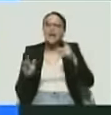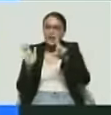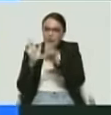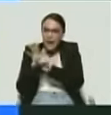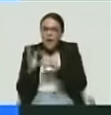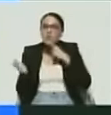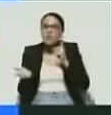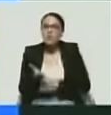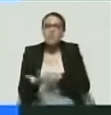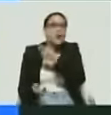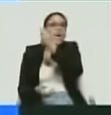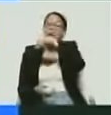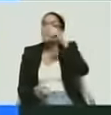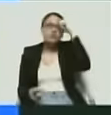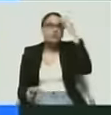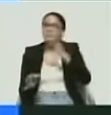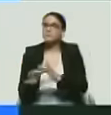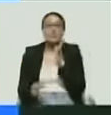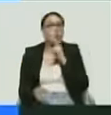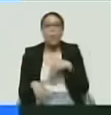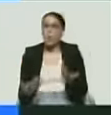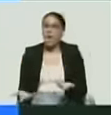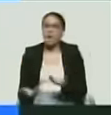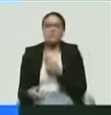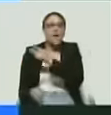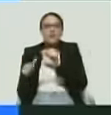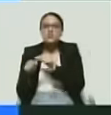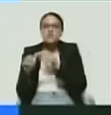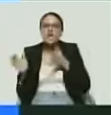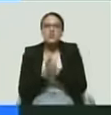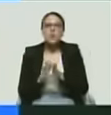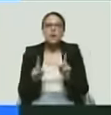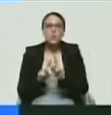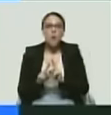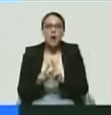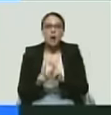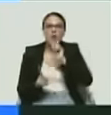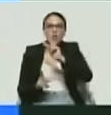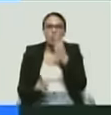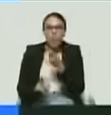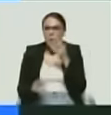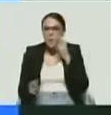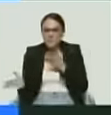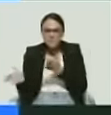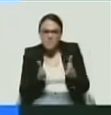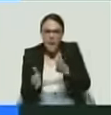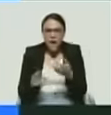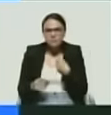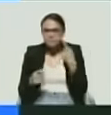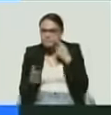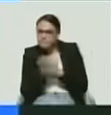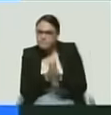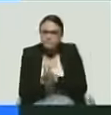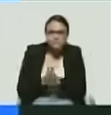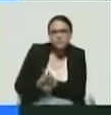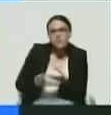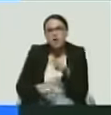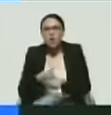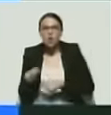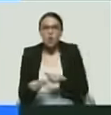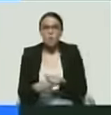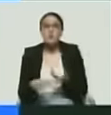creído, pues tiene un plan que dista mucho de ser electoral. Porque si yo tengo un plan electoral, ¿qué